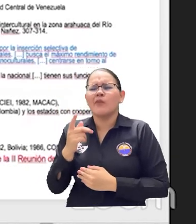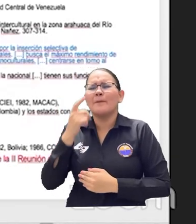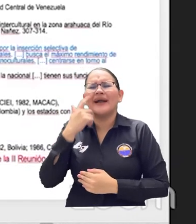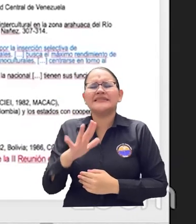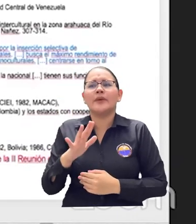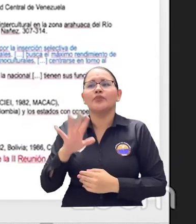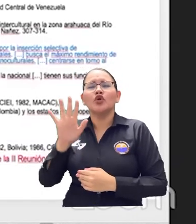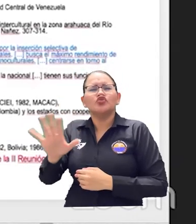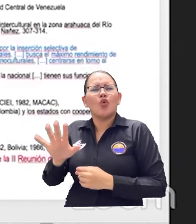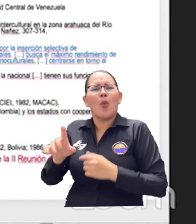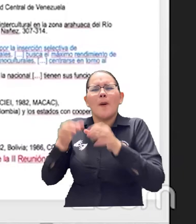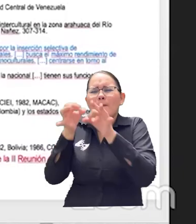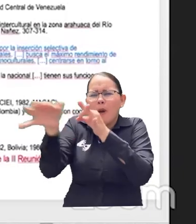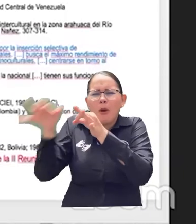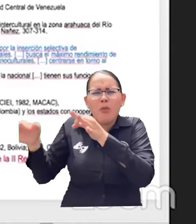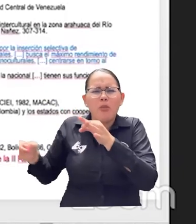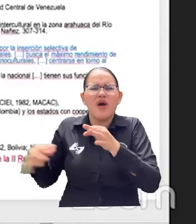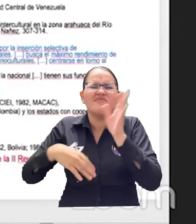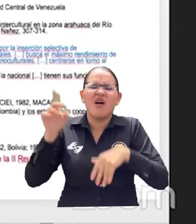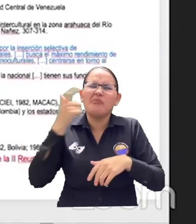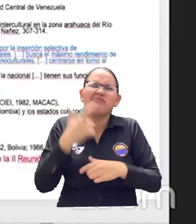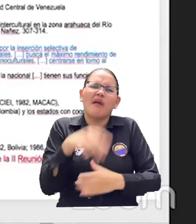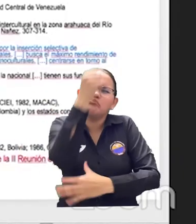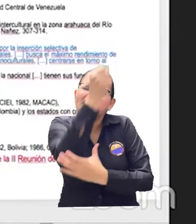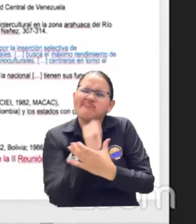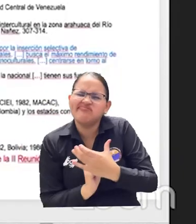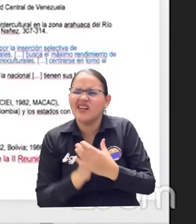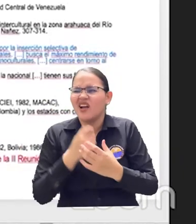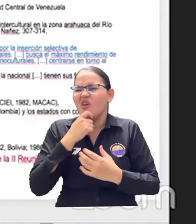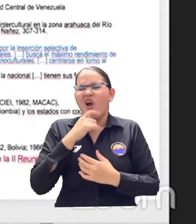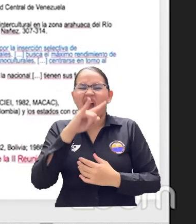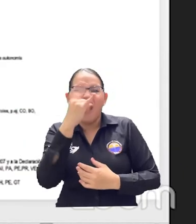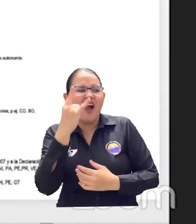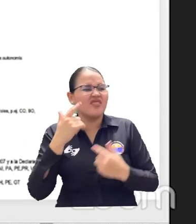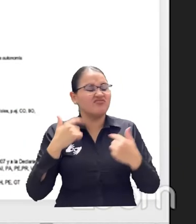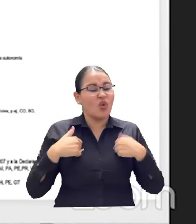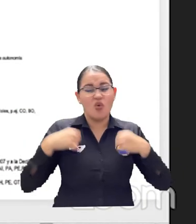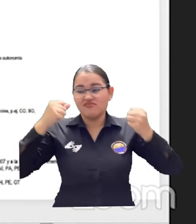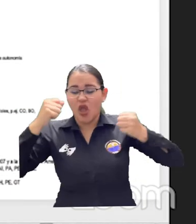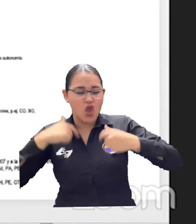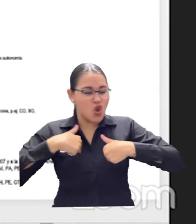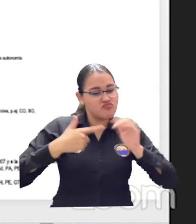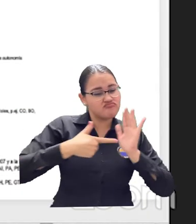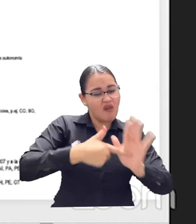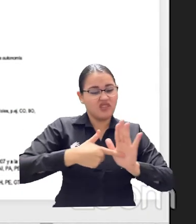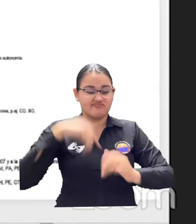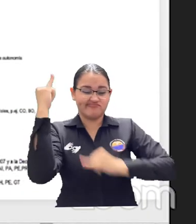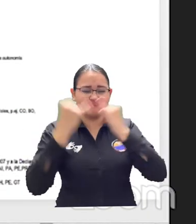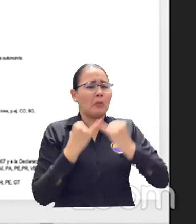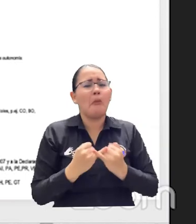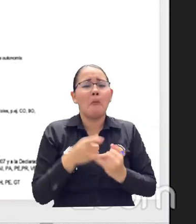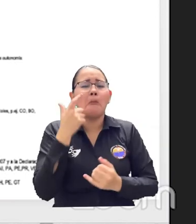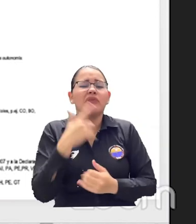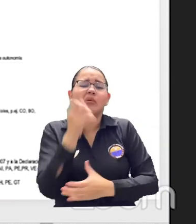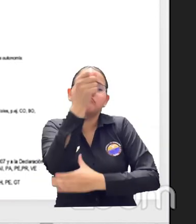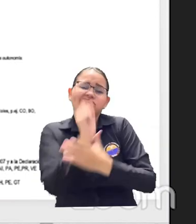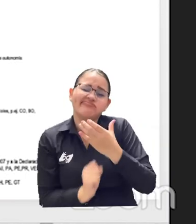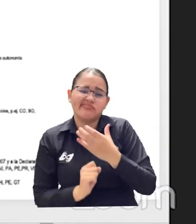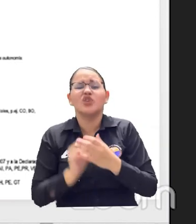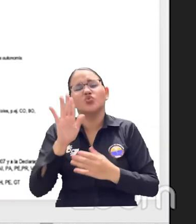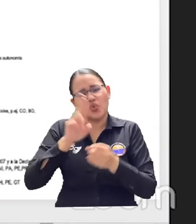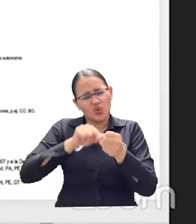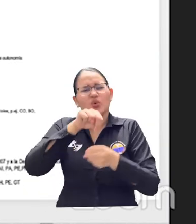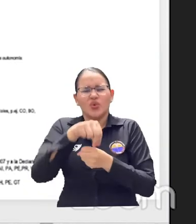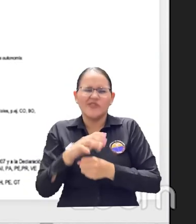de pérdida de lengua y de pérdida de manifestaciones culturales. Desde la propia creación de las organizaciones